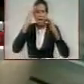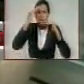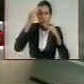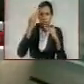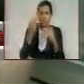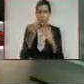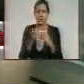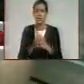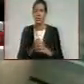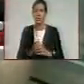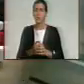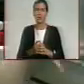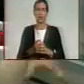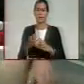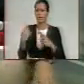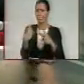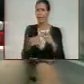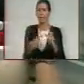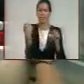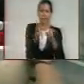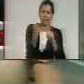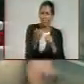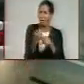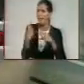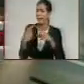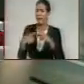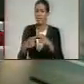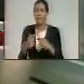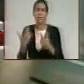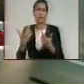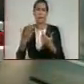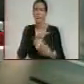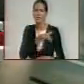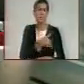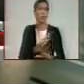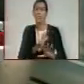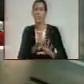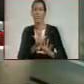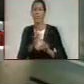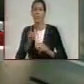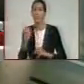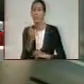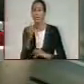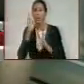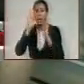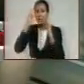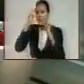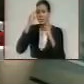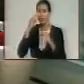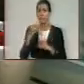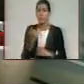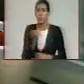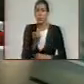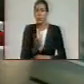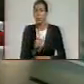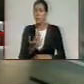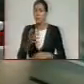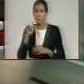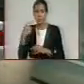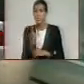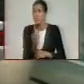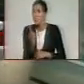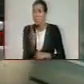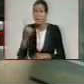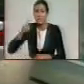de los escalones superiores de la vida humana? No, nos vamos poco a poco reduciendo a la